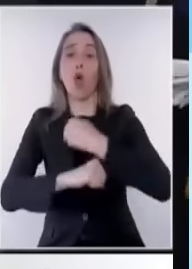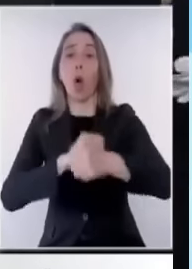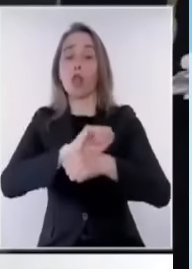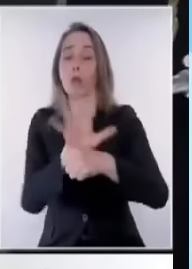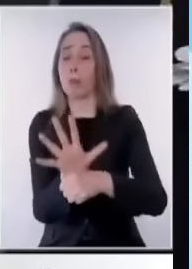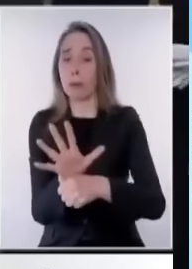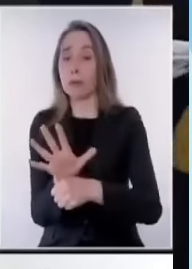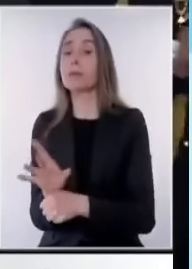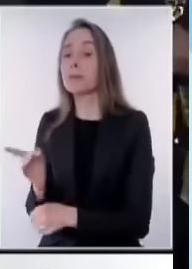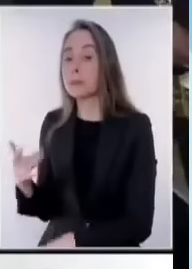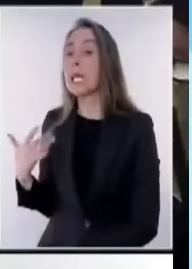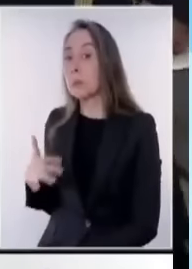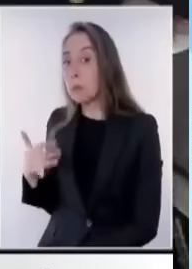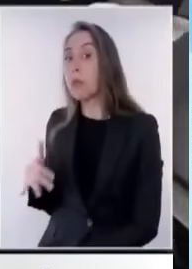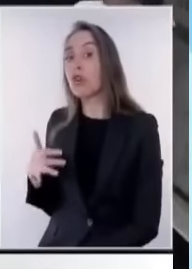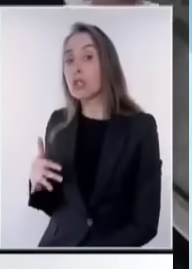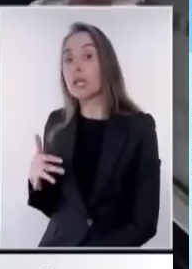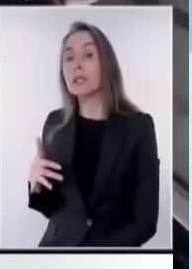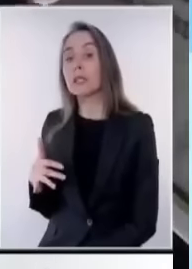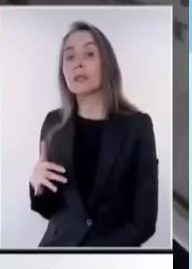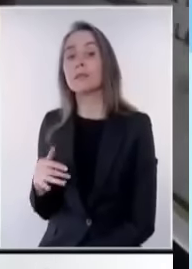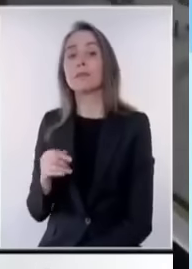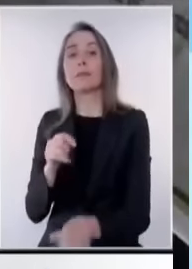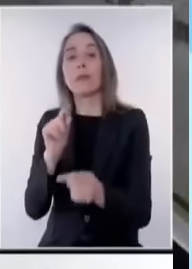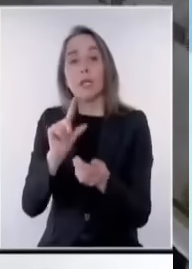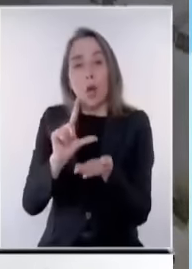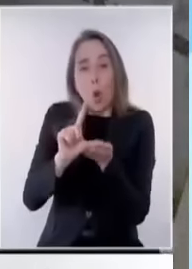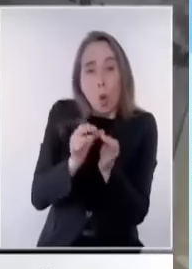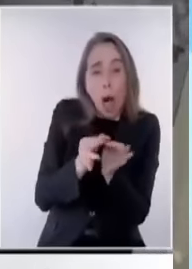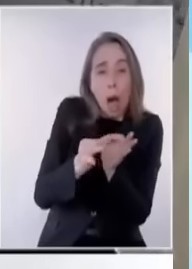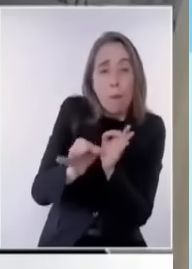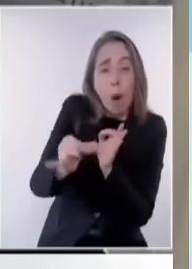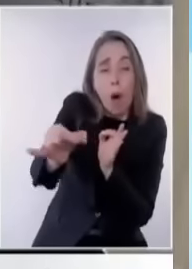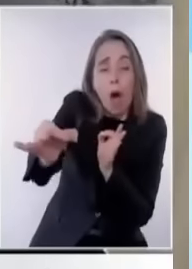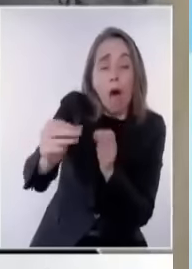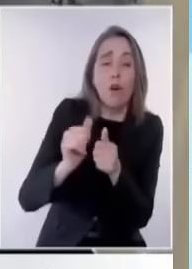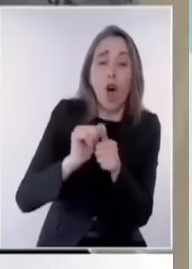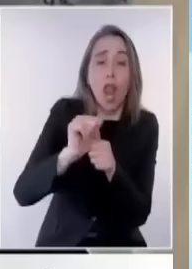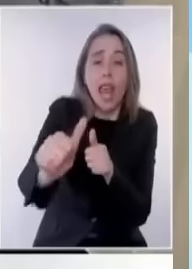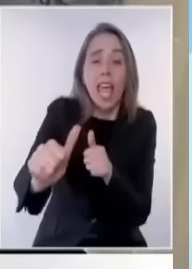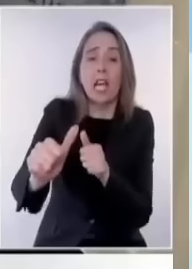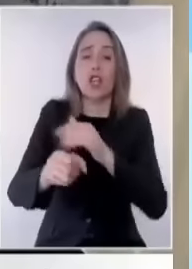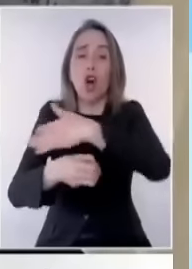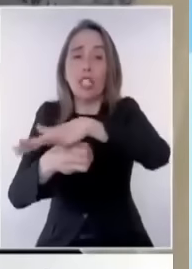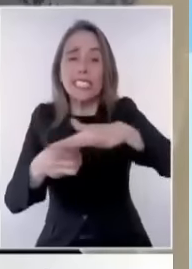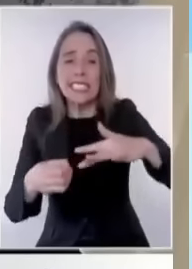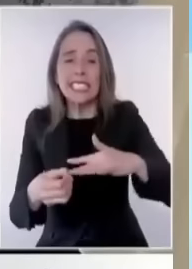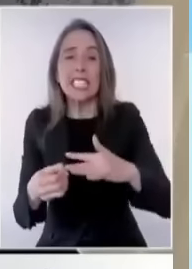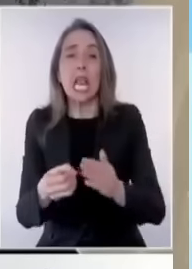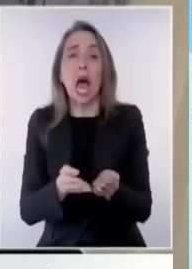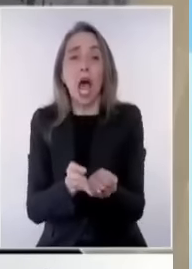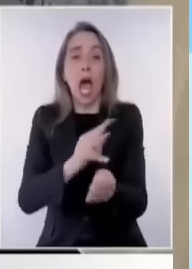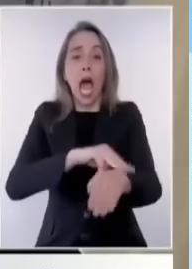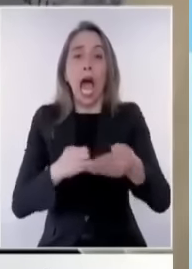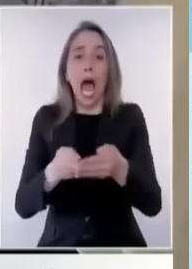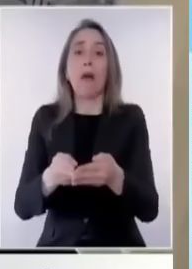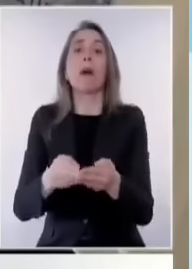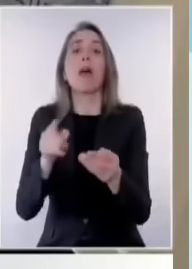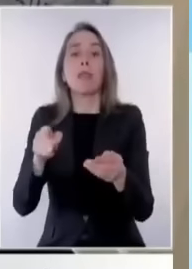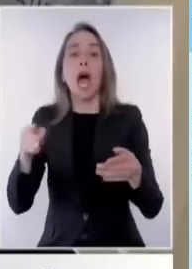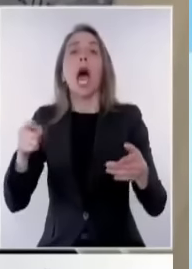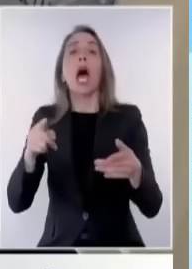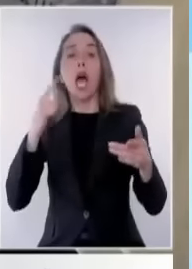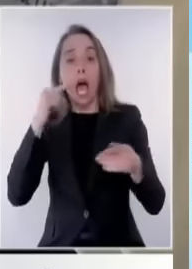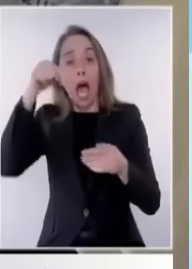no paró. Eso es importante para los lugares más aislados. Pienso en todas las islas, bueno, todo el sector del canal